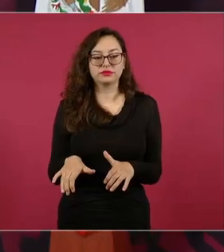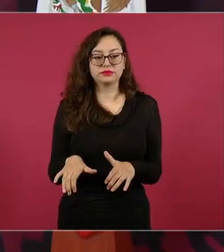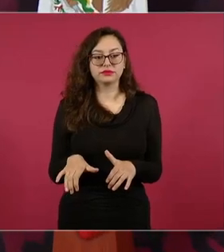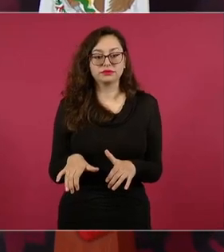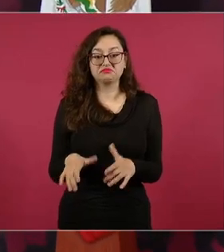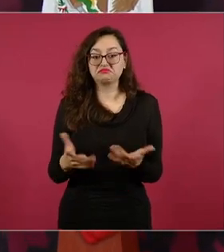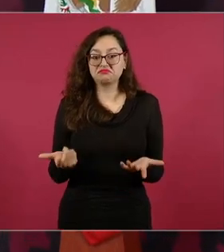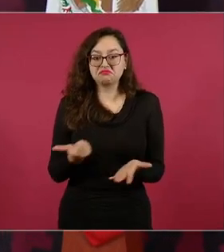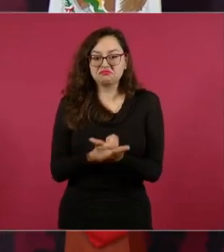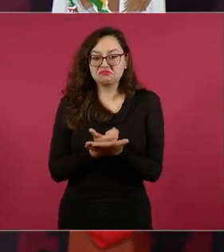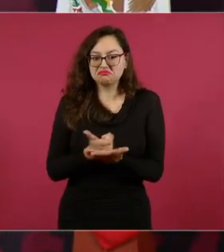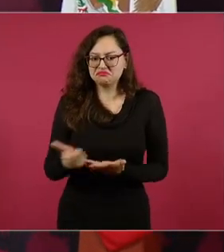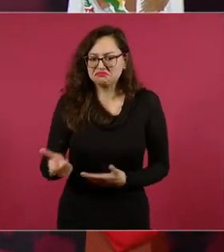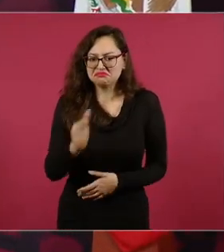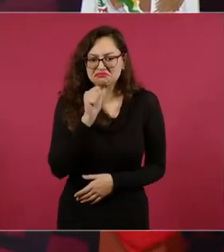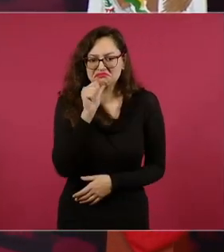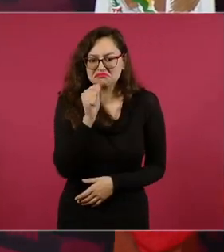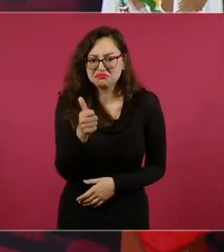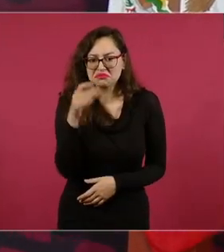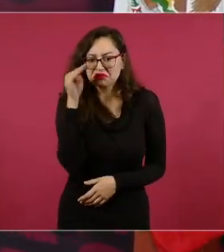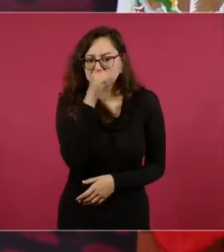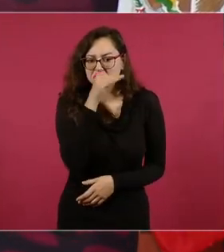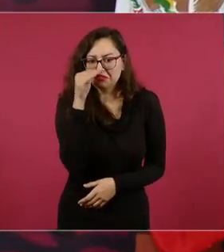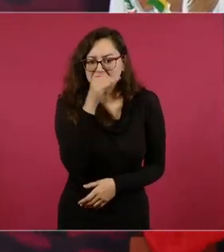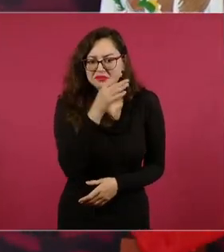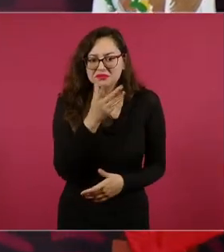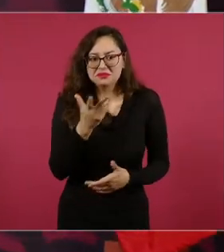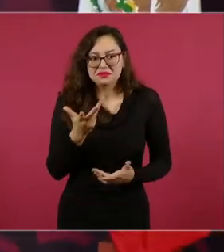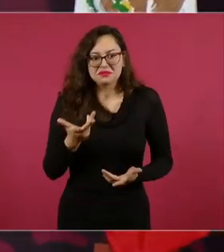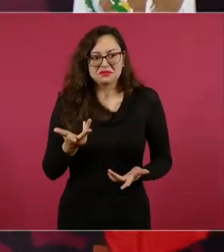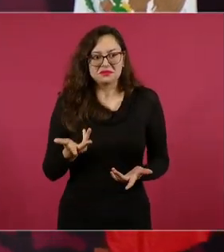sin pagar colegiatura, nada,